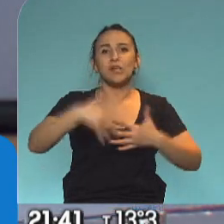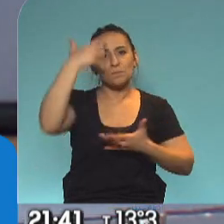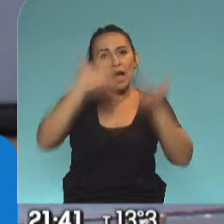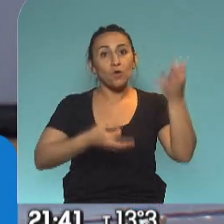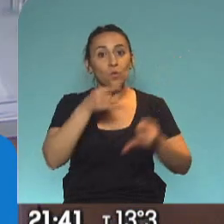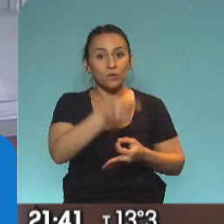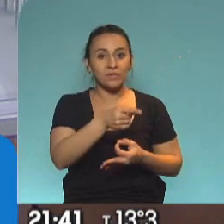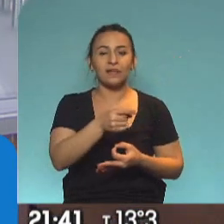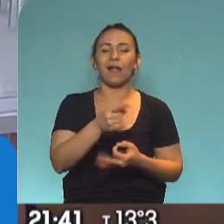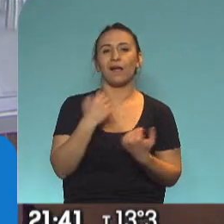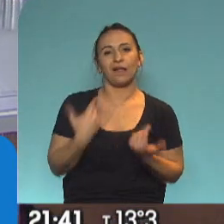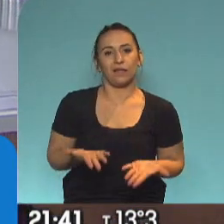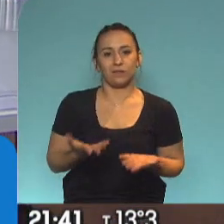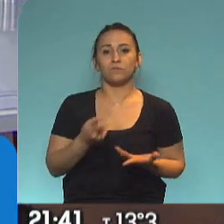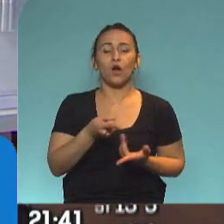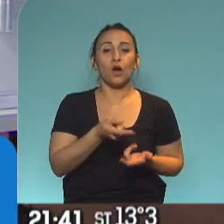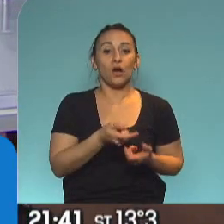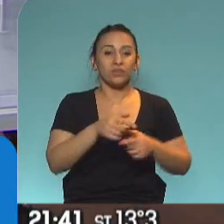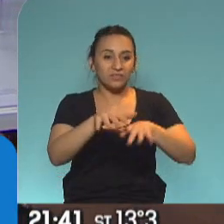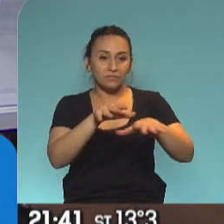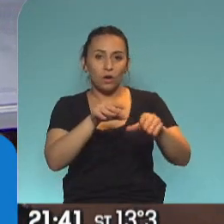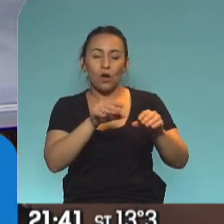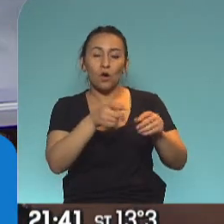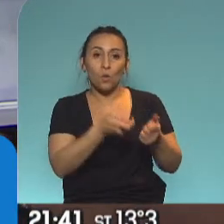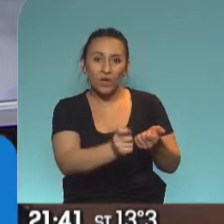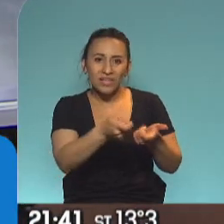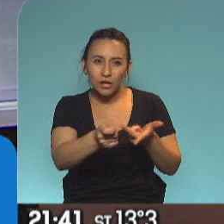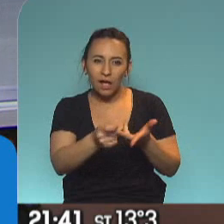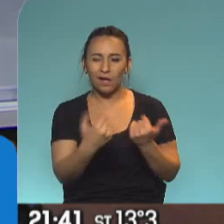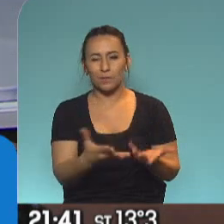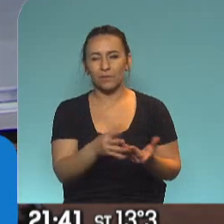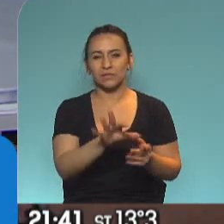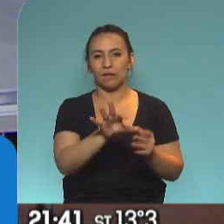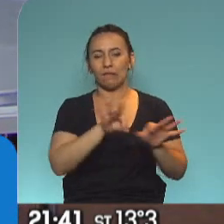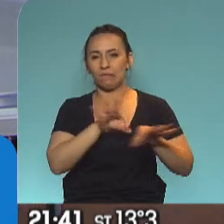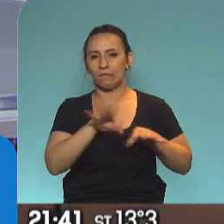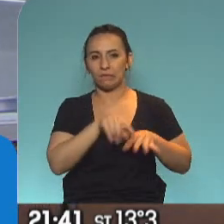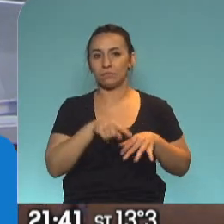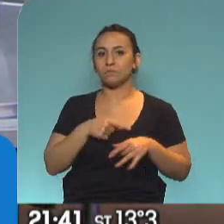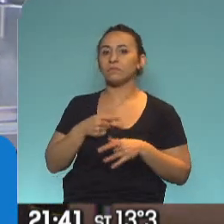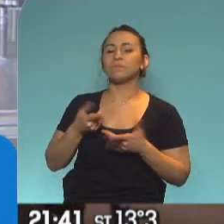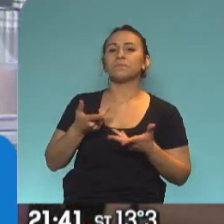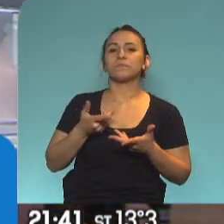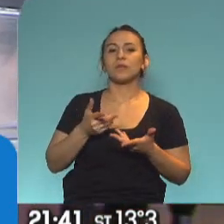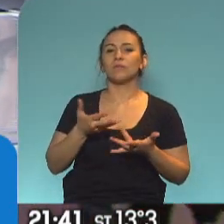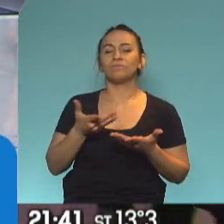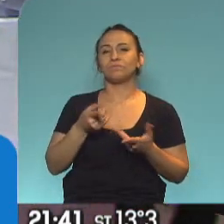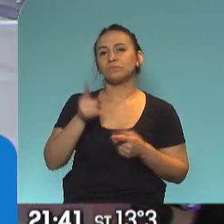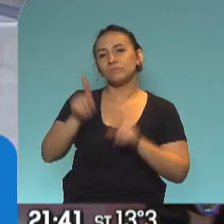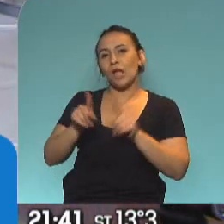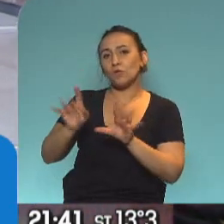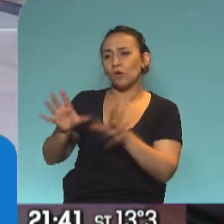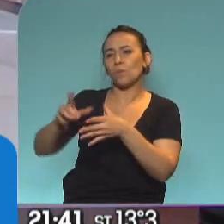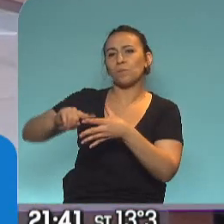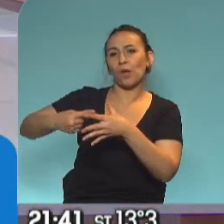que toma de rehén los casos para su propia acción política y a su vez que es tomado de rehén por algunos sectores de la